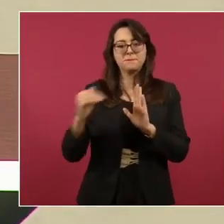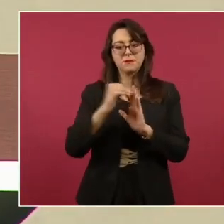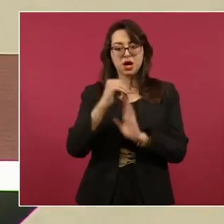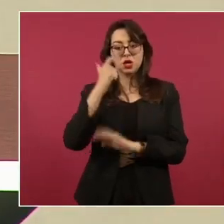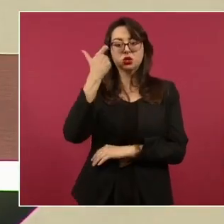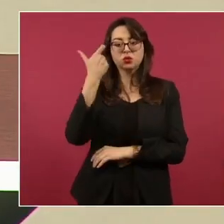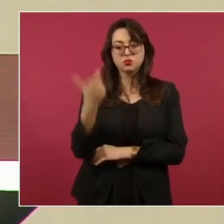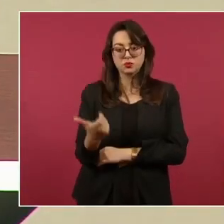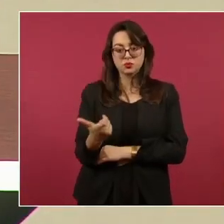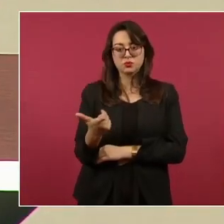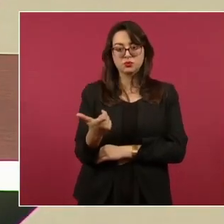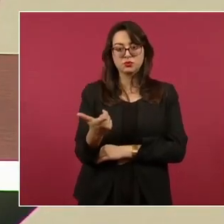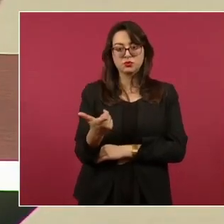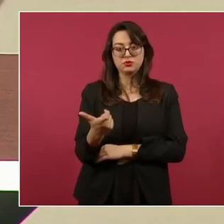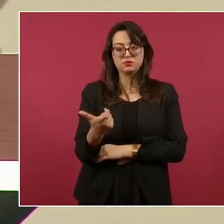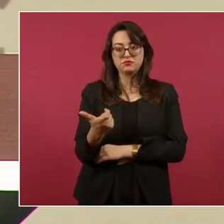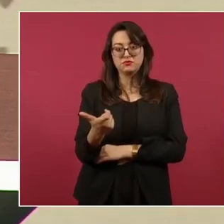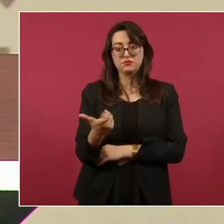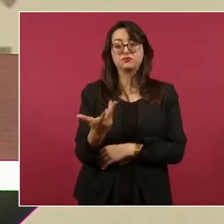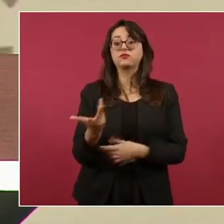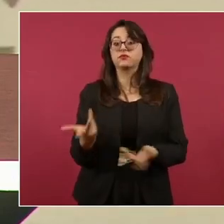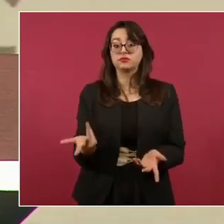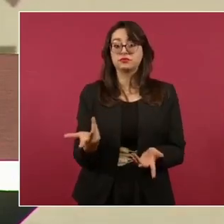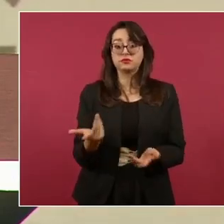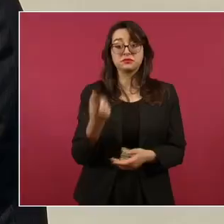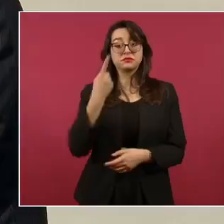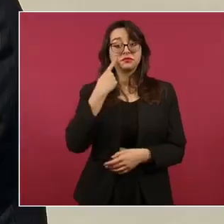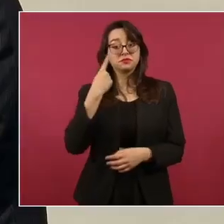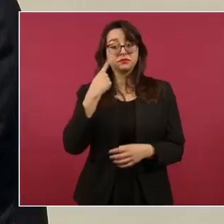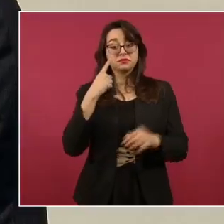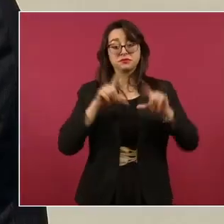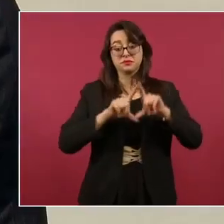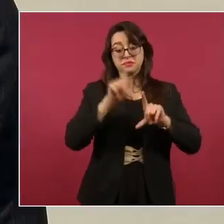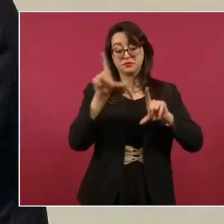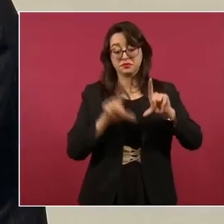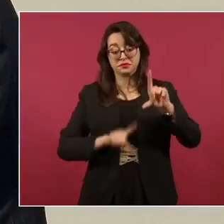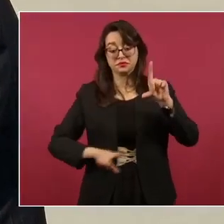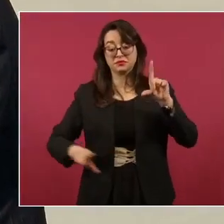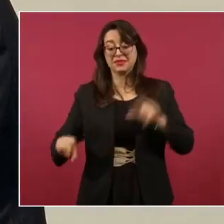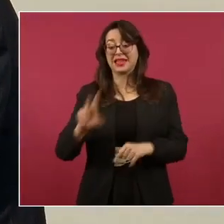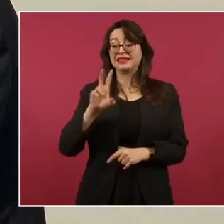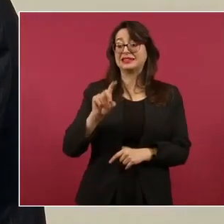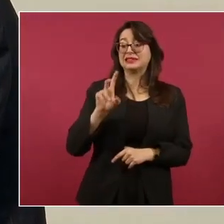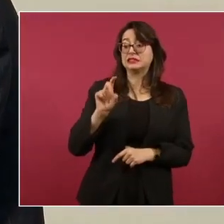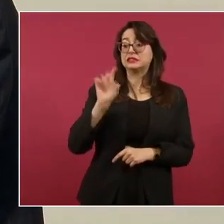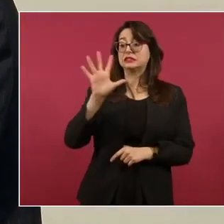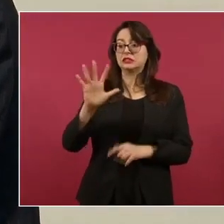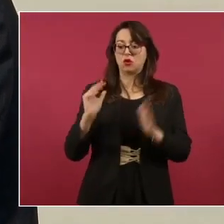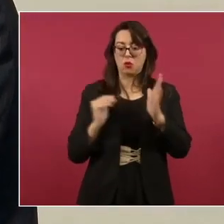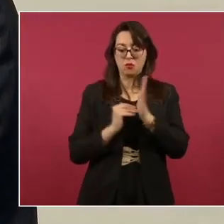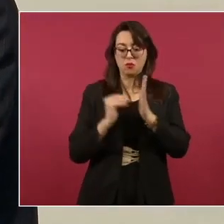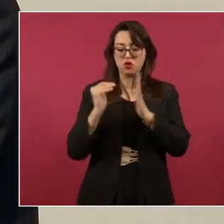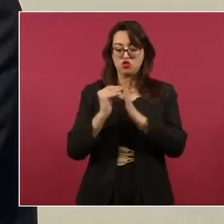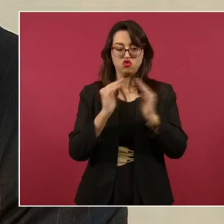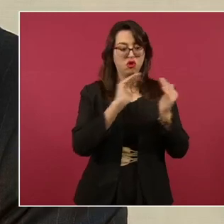palabras, de 35 millones de hogares que hay en el país, ya en